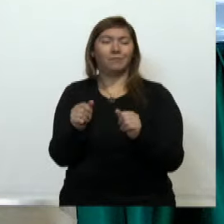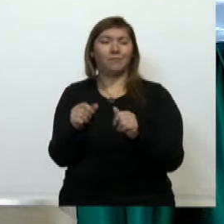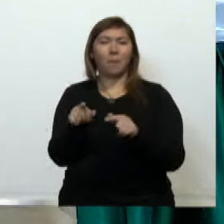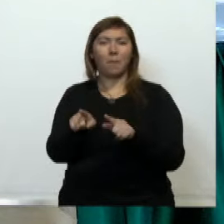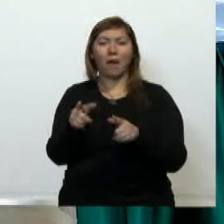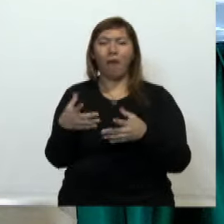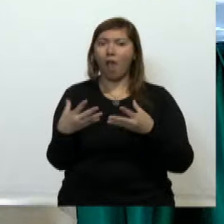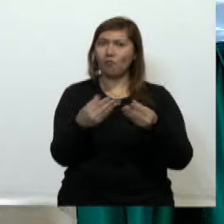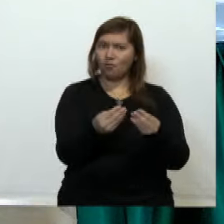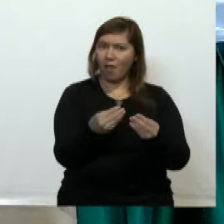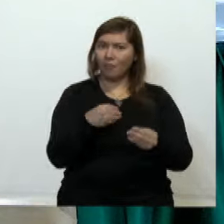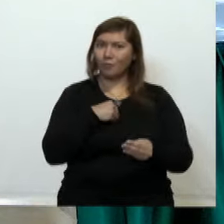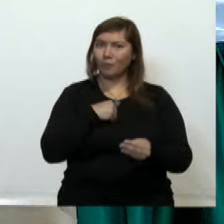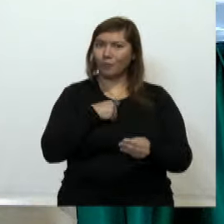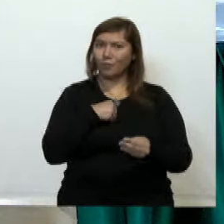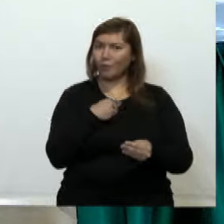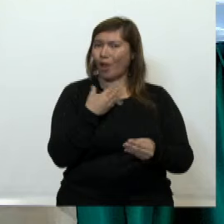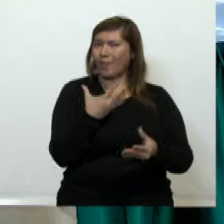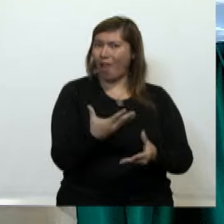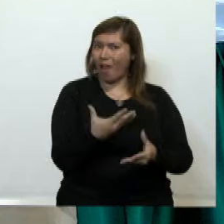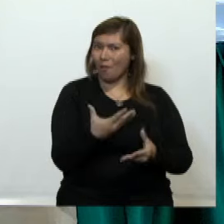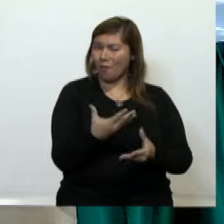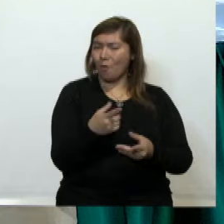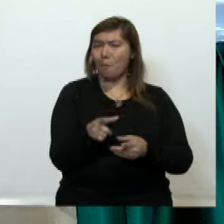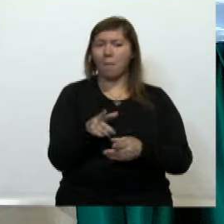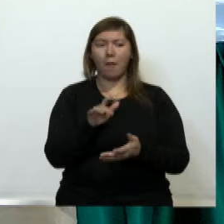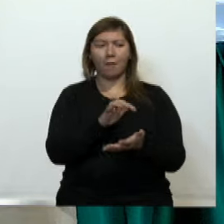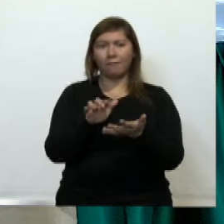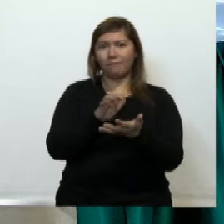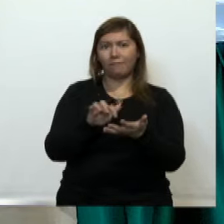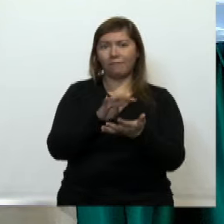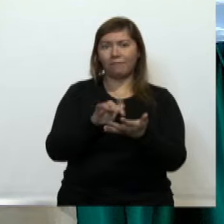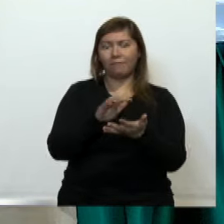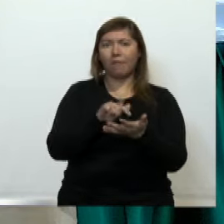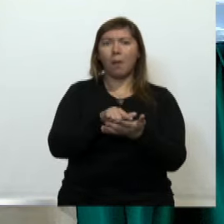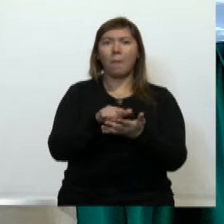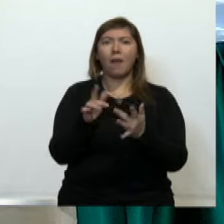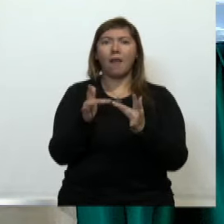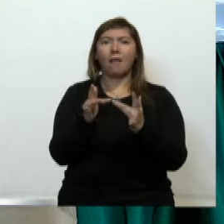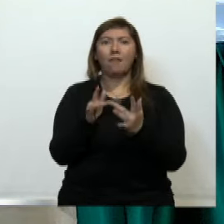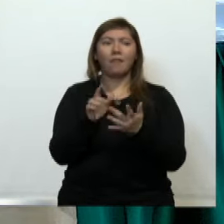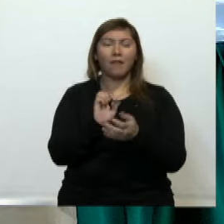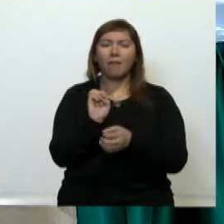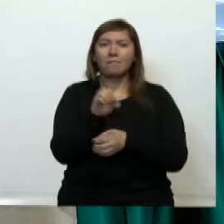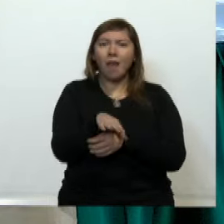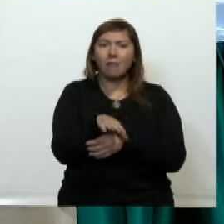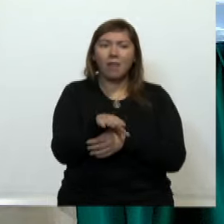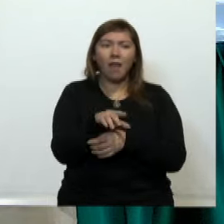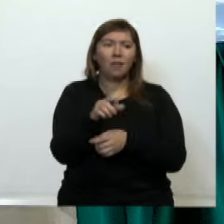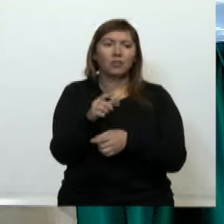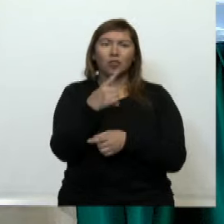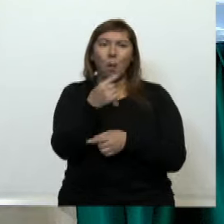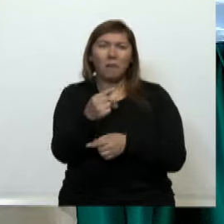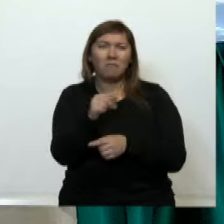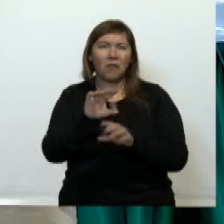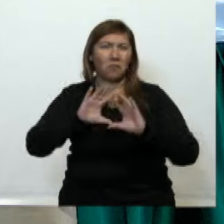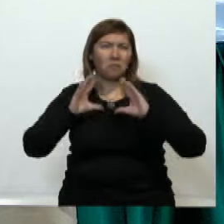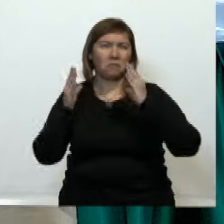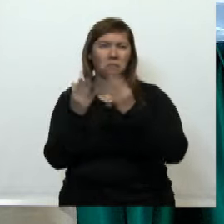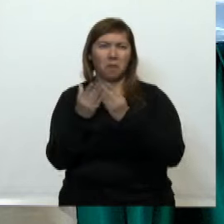que tenemos en poner los dedos para hacer comentarios destructivos de todo el mundo. Esos espíritus